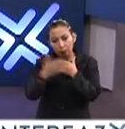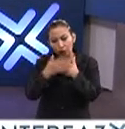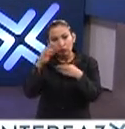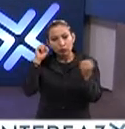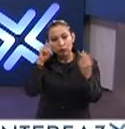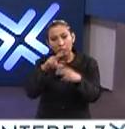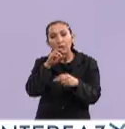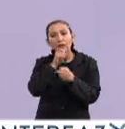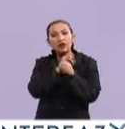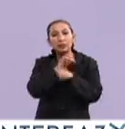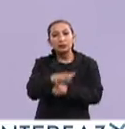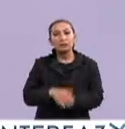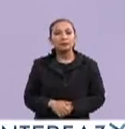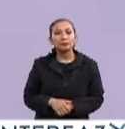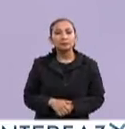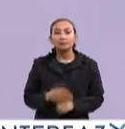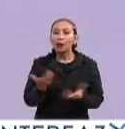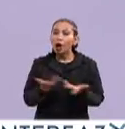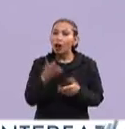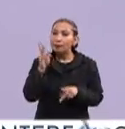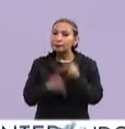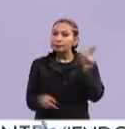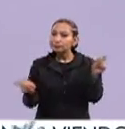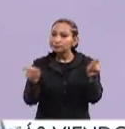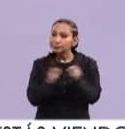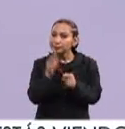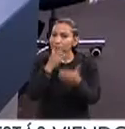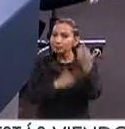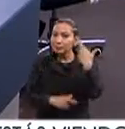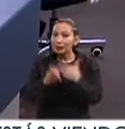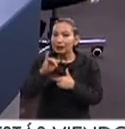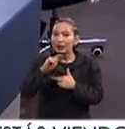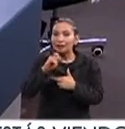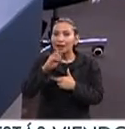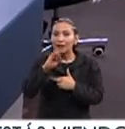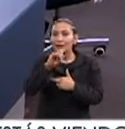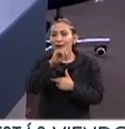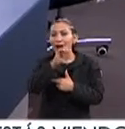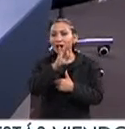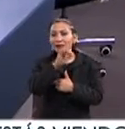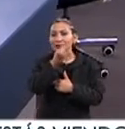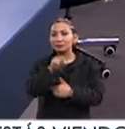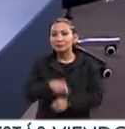con más información, por supuesto. Vamos a hacer una brevísima pausa. Regresamos. Esto es Interfaz.